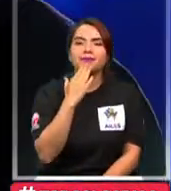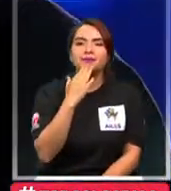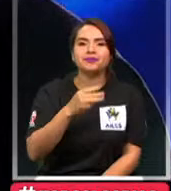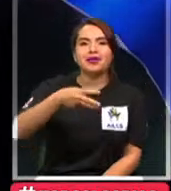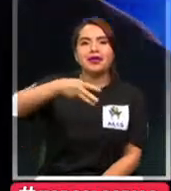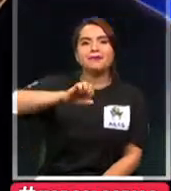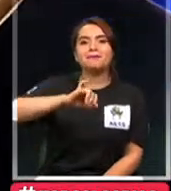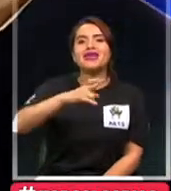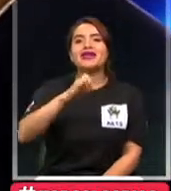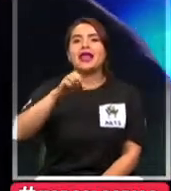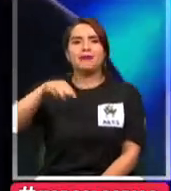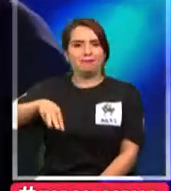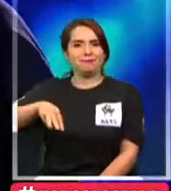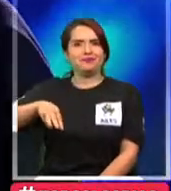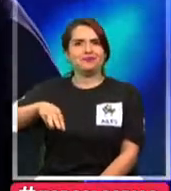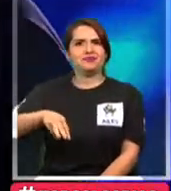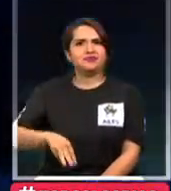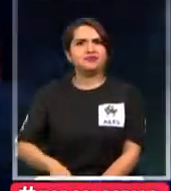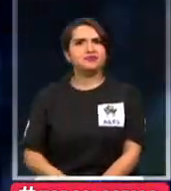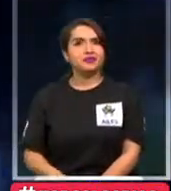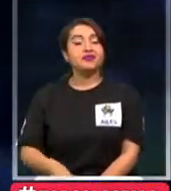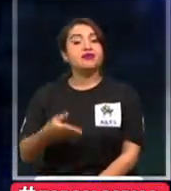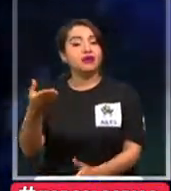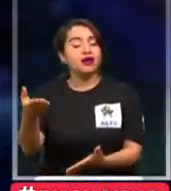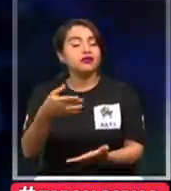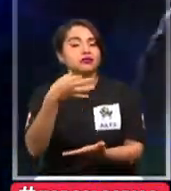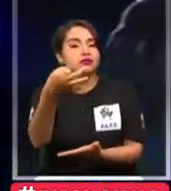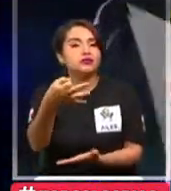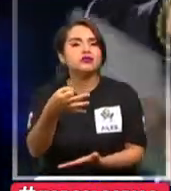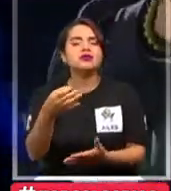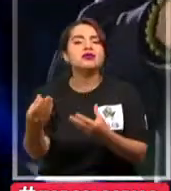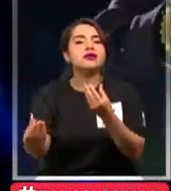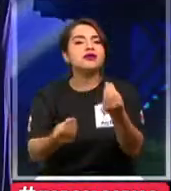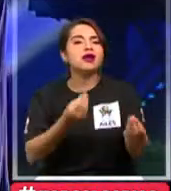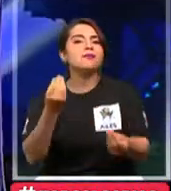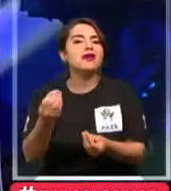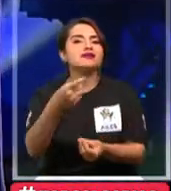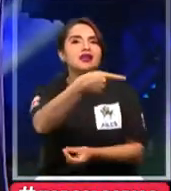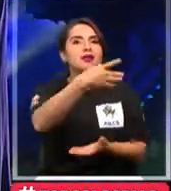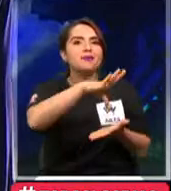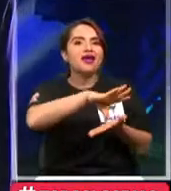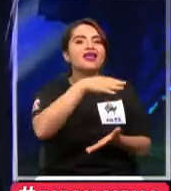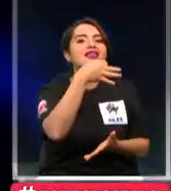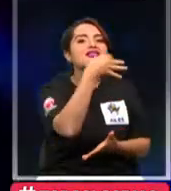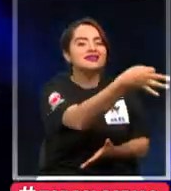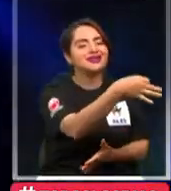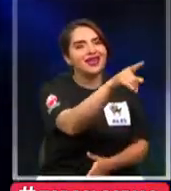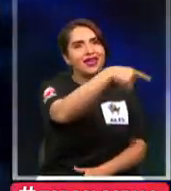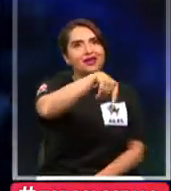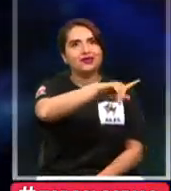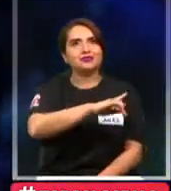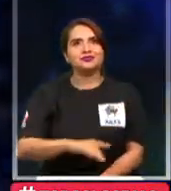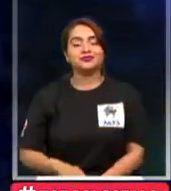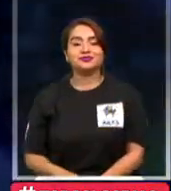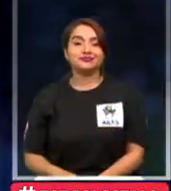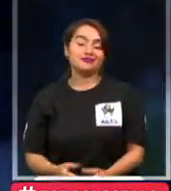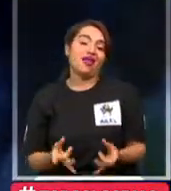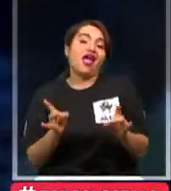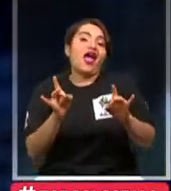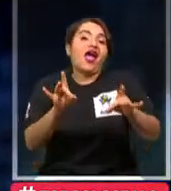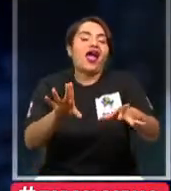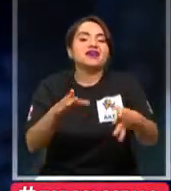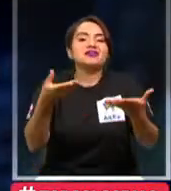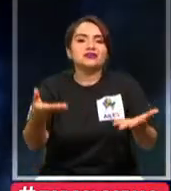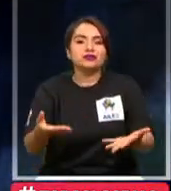es Miriam Hernández. Miriam Hernández. Eso. Lo que pasa es que en Puerto Rico se dice así, Miriam Hernández, por eso. So, yo me sé